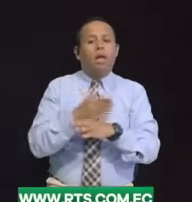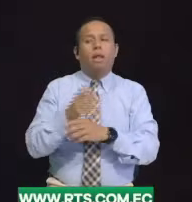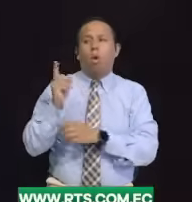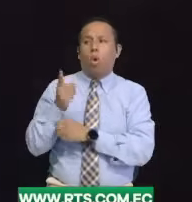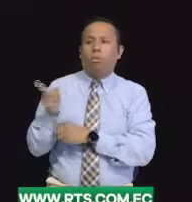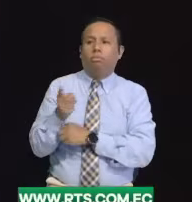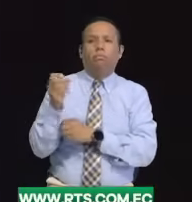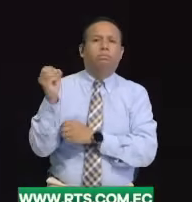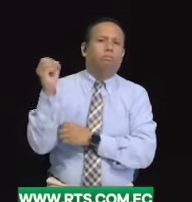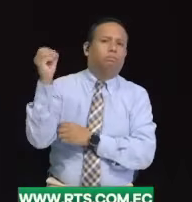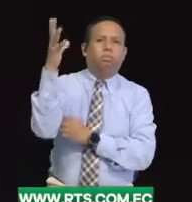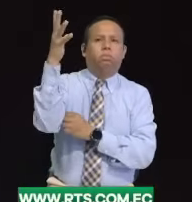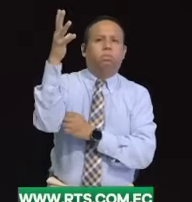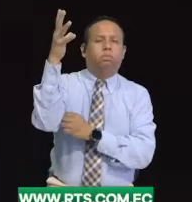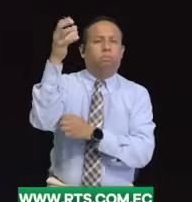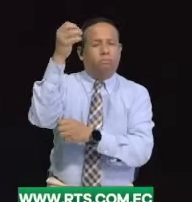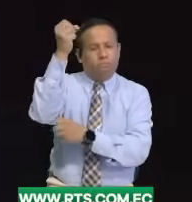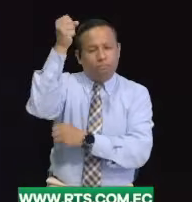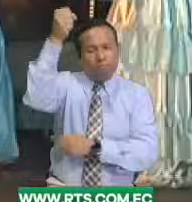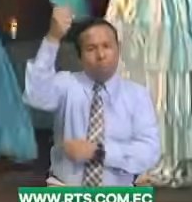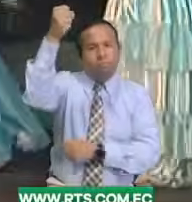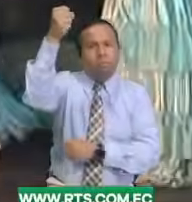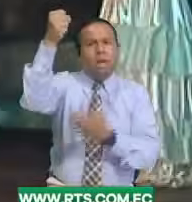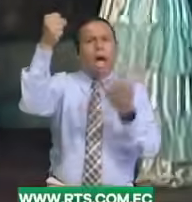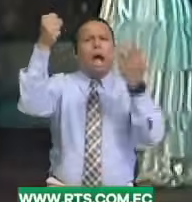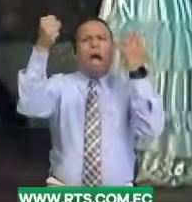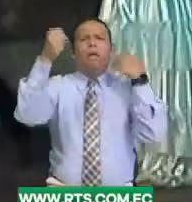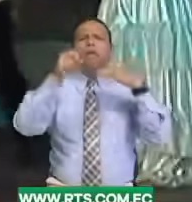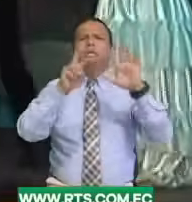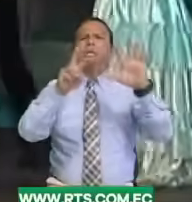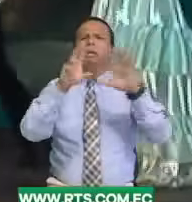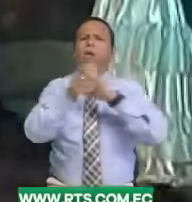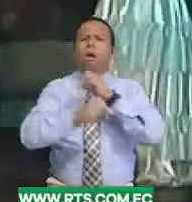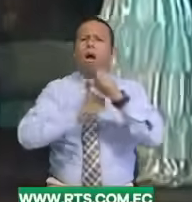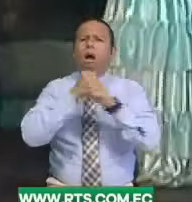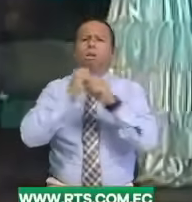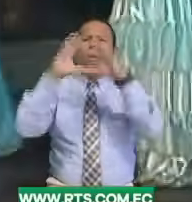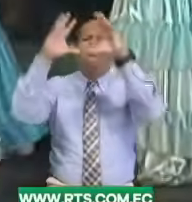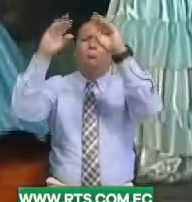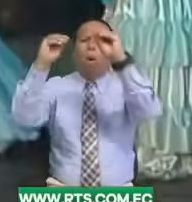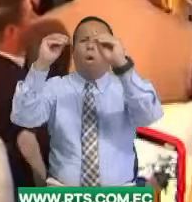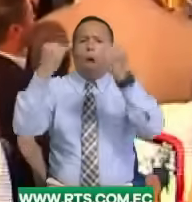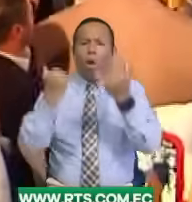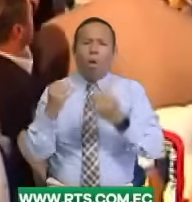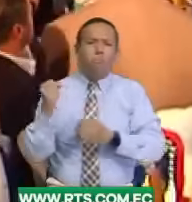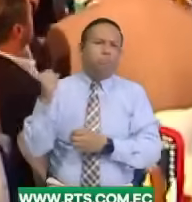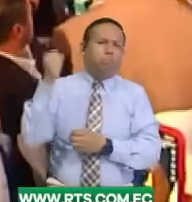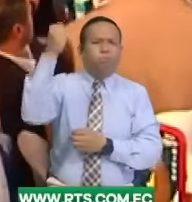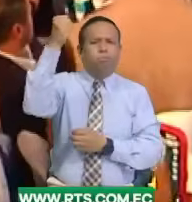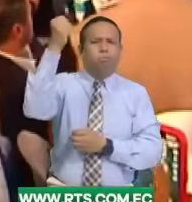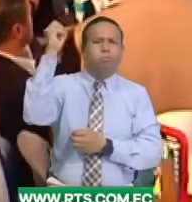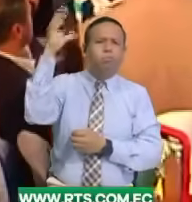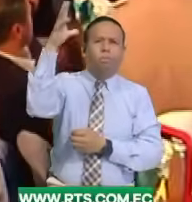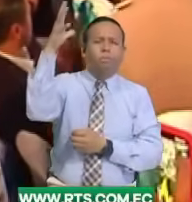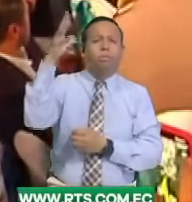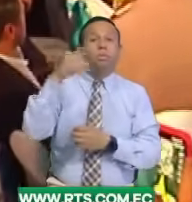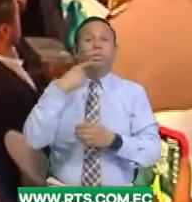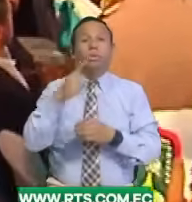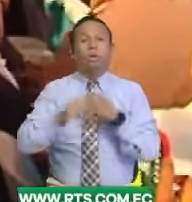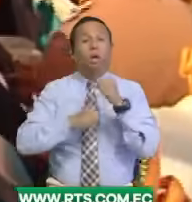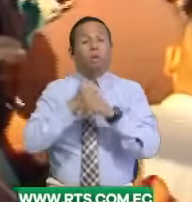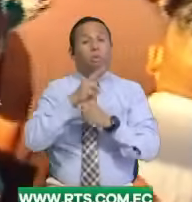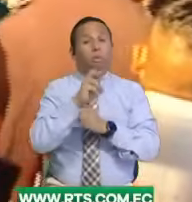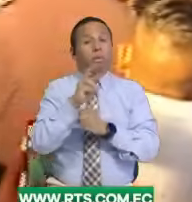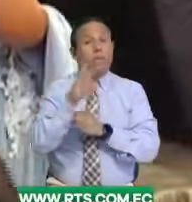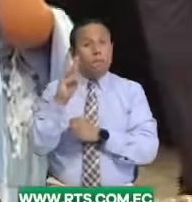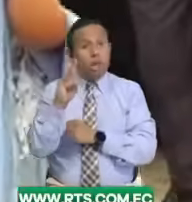de los próceres, que durante 7 años estuvo apagada, y anunció que para el 2026 algunas cooperativas de Monte Sinaí contarán con